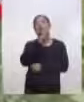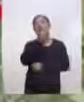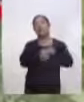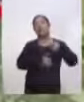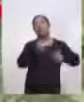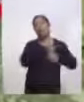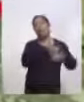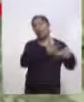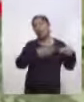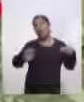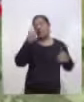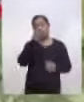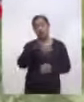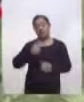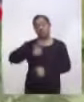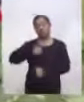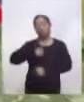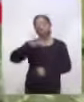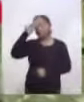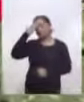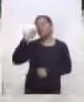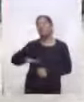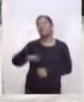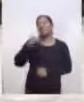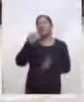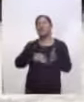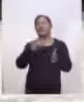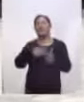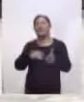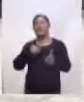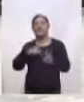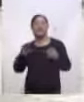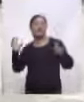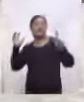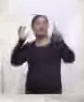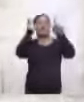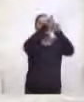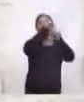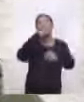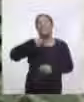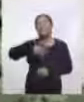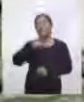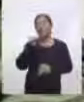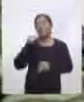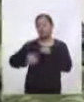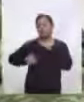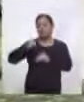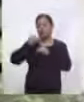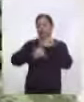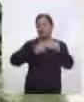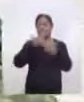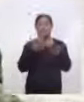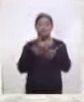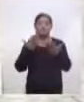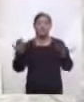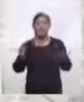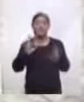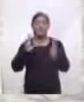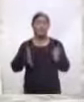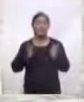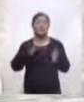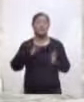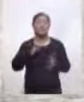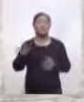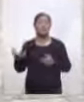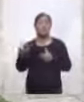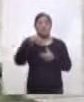milicia, reconoce que aún falta por llegar al techo de cristal, pero destaca que gracias a los avances, en la actualidad ya están integradas